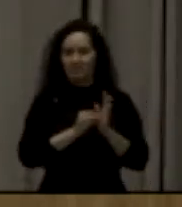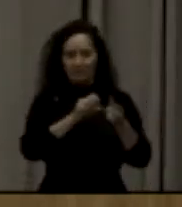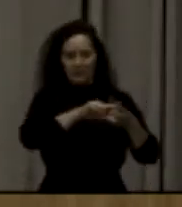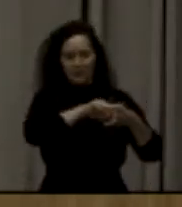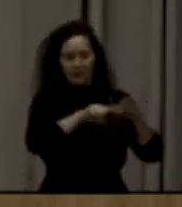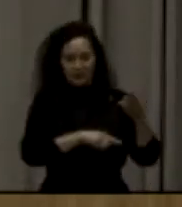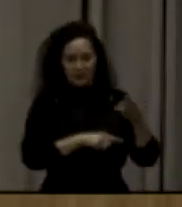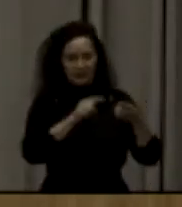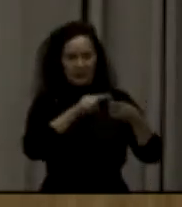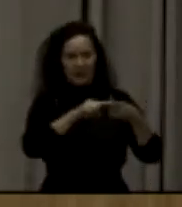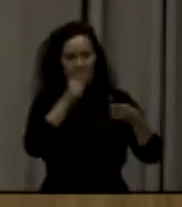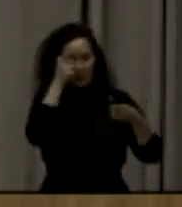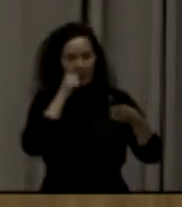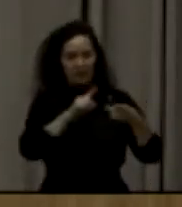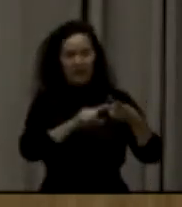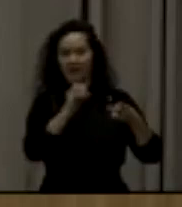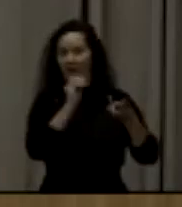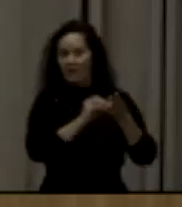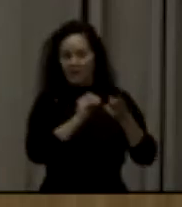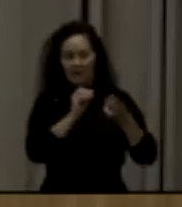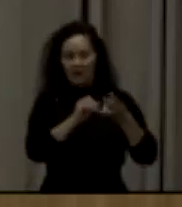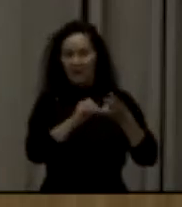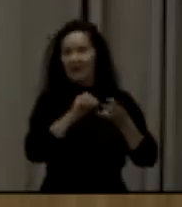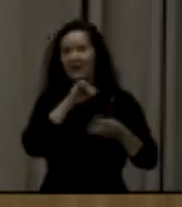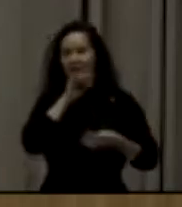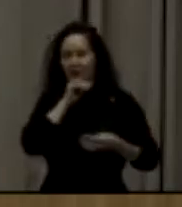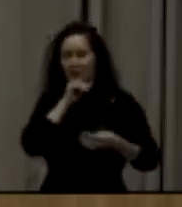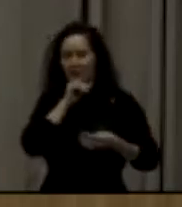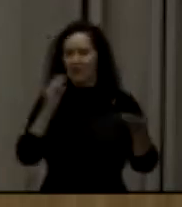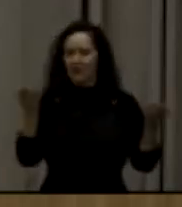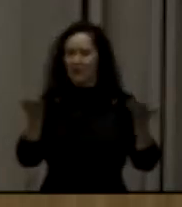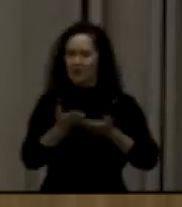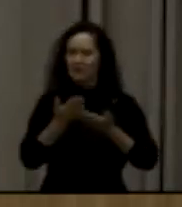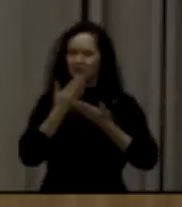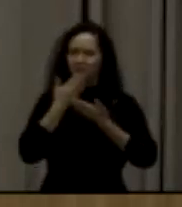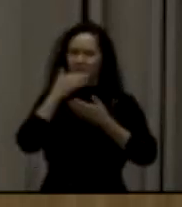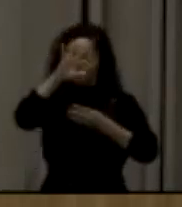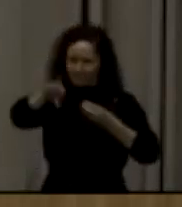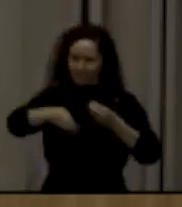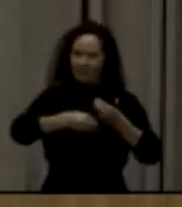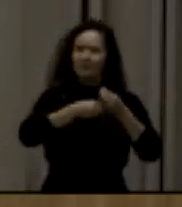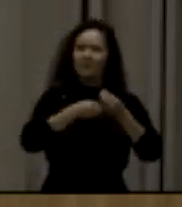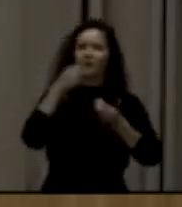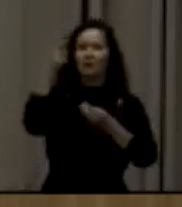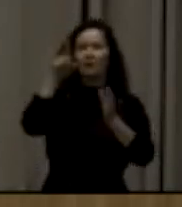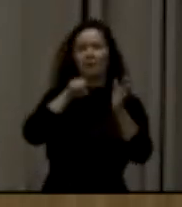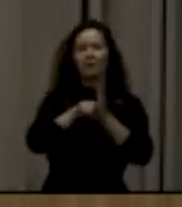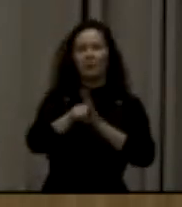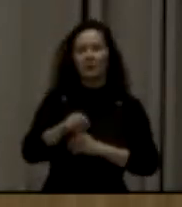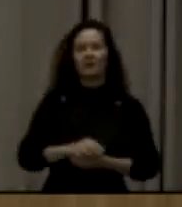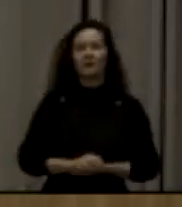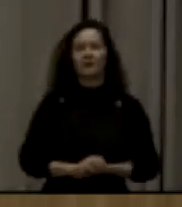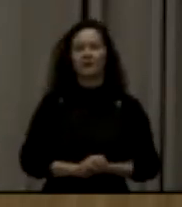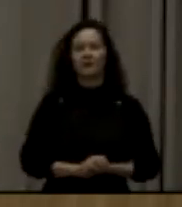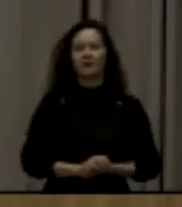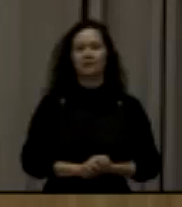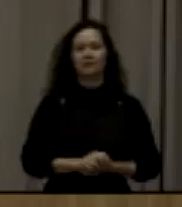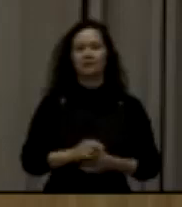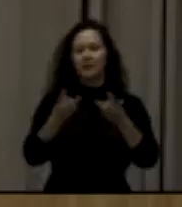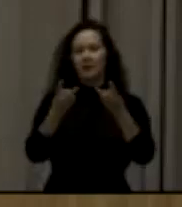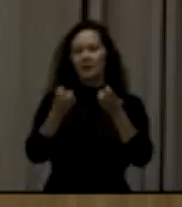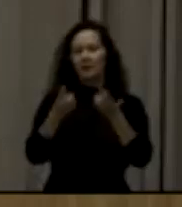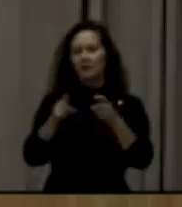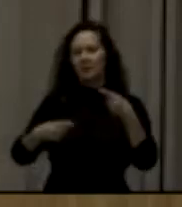y allí yo Me permito Añadir entonces otra pregunta que la dejo también para el